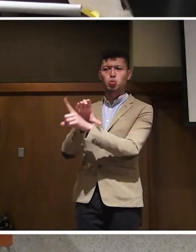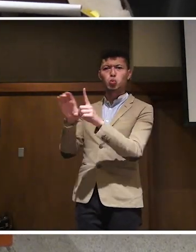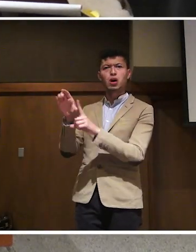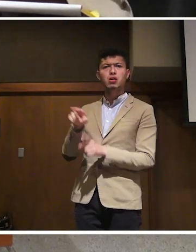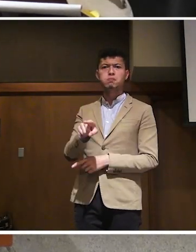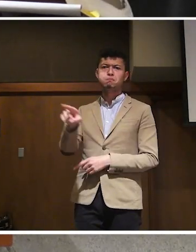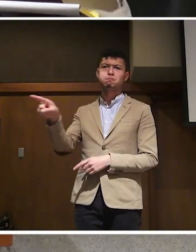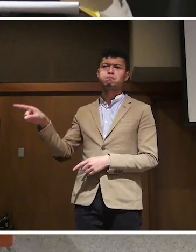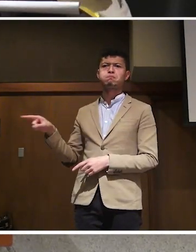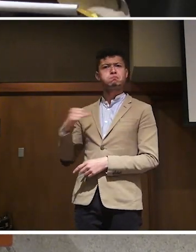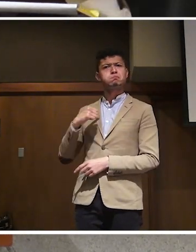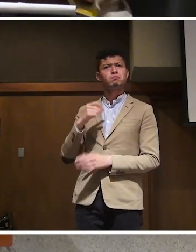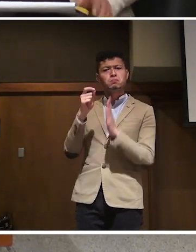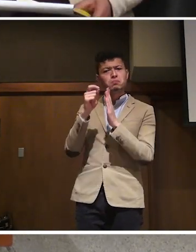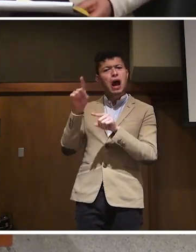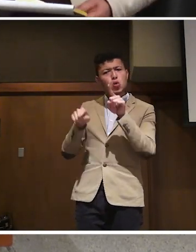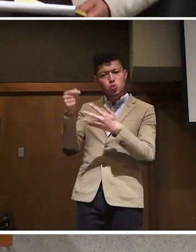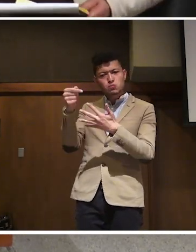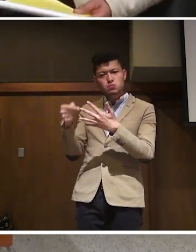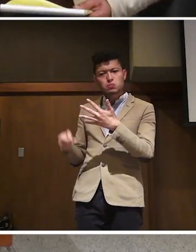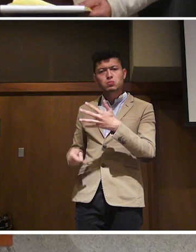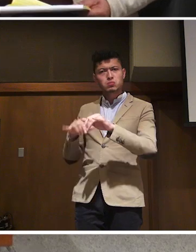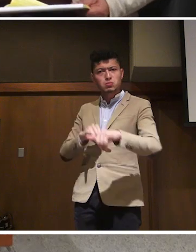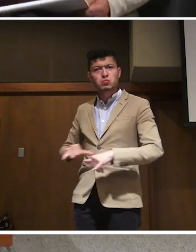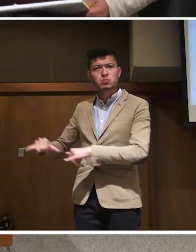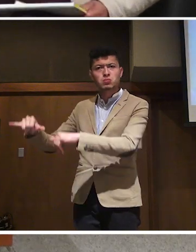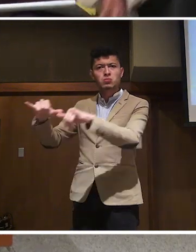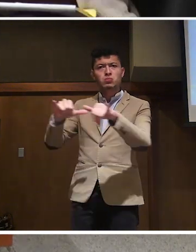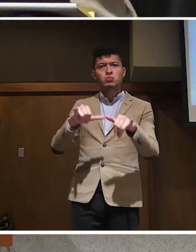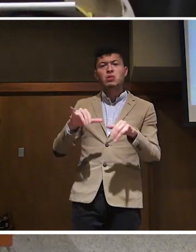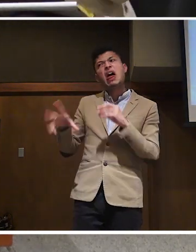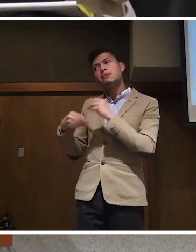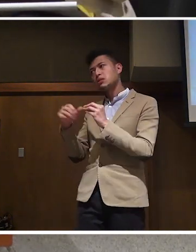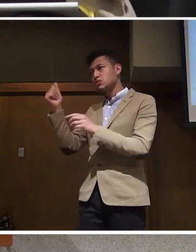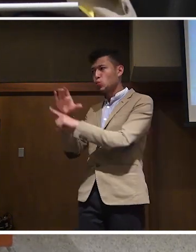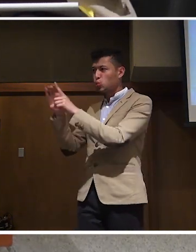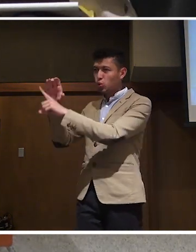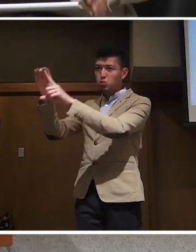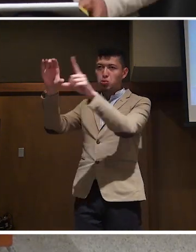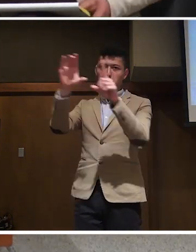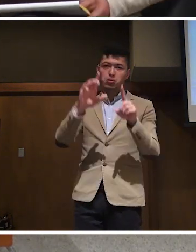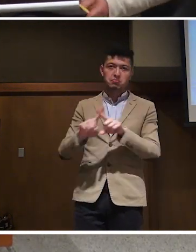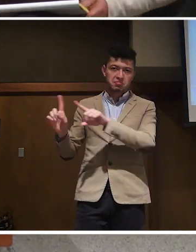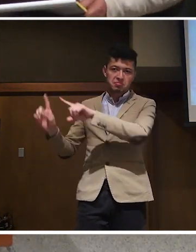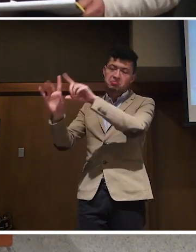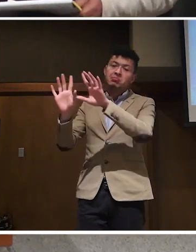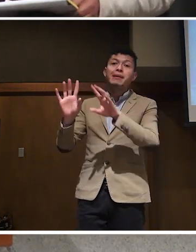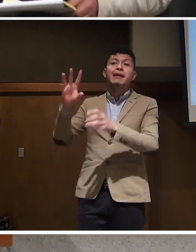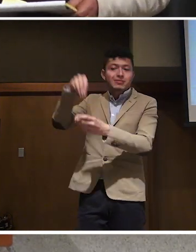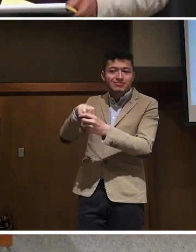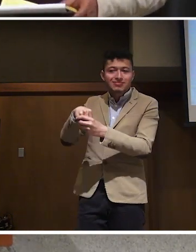a los distintos agregados culturales que tenemos en el país, pero también ese es un tema que